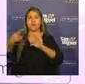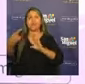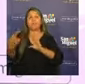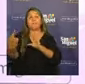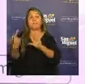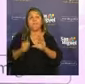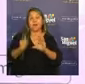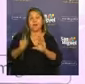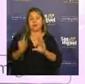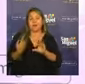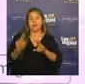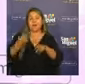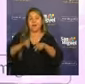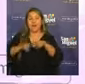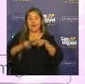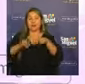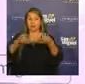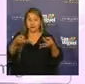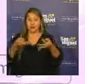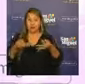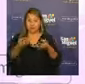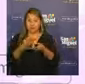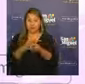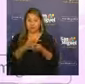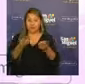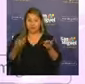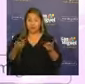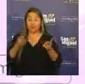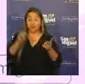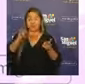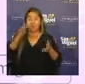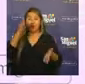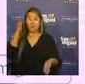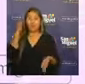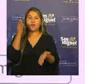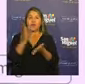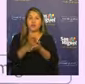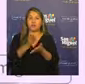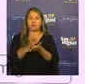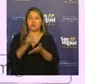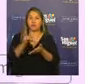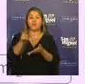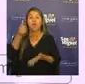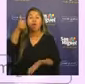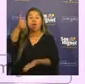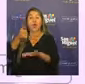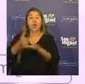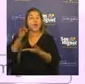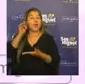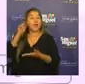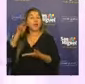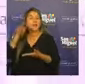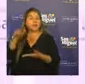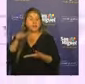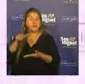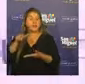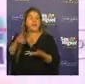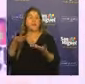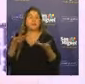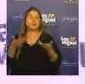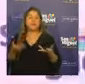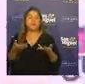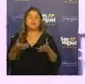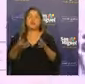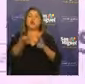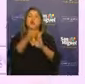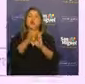de Municipalidades plantea la obligación de la alcaldesa o del alcalde de